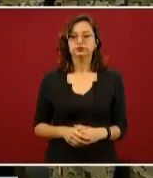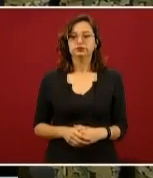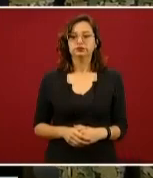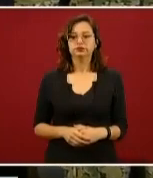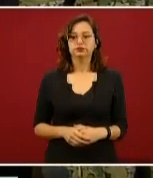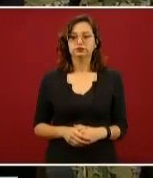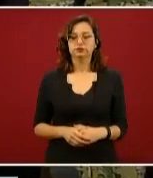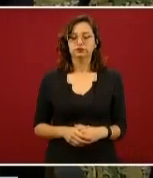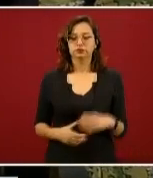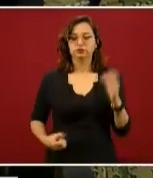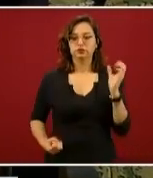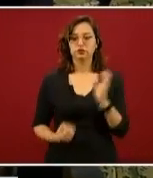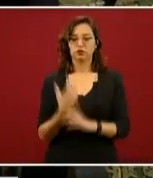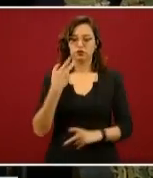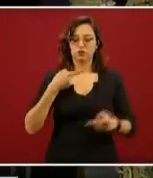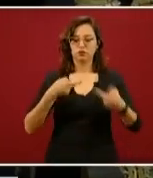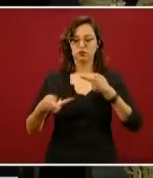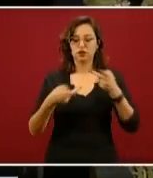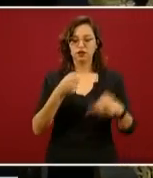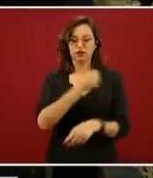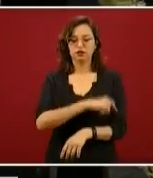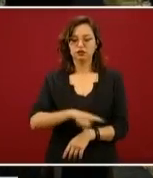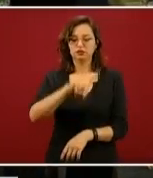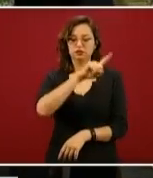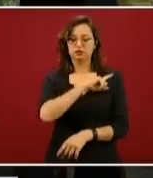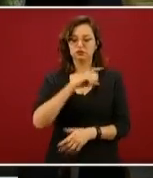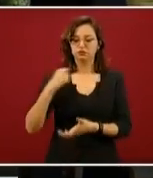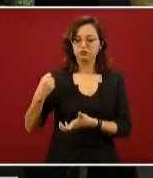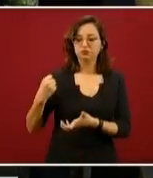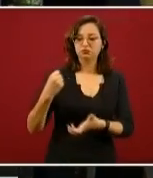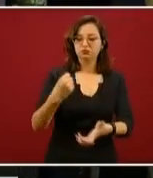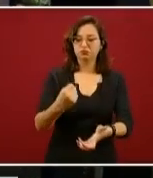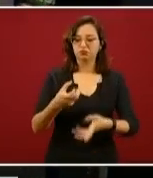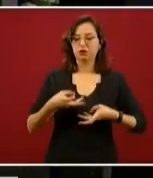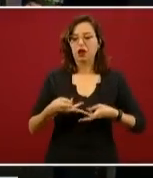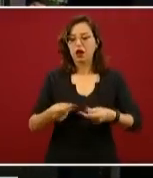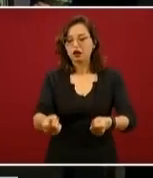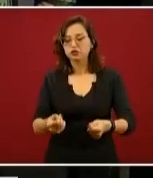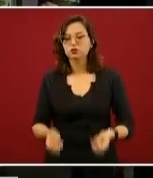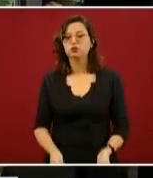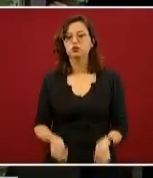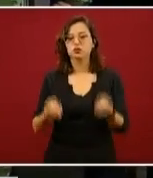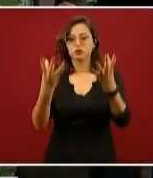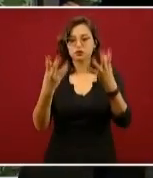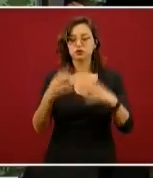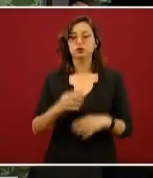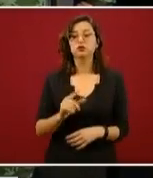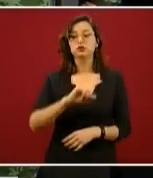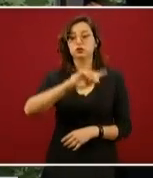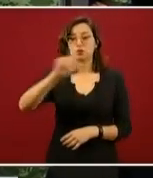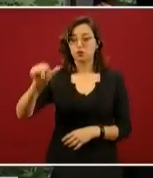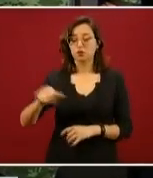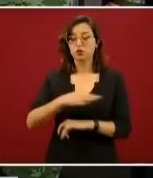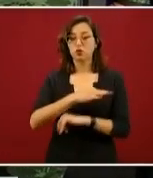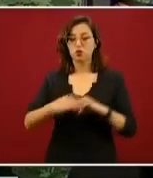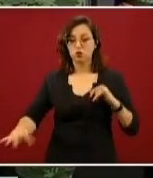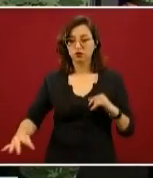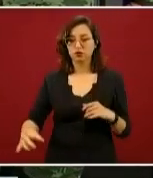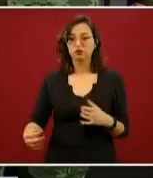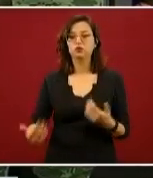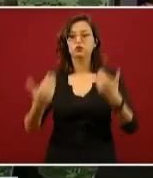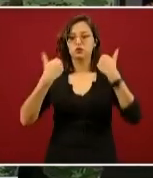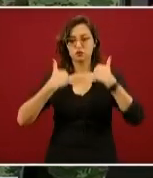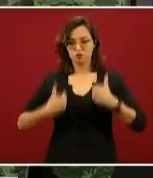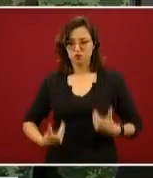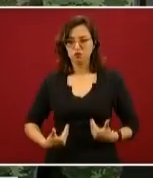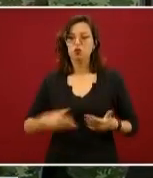de este plan de salud. Y al final, como les mencionaba, voy a